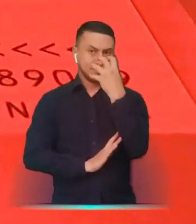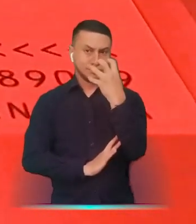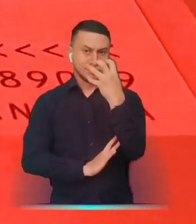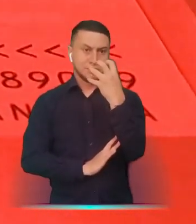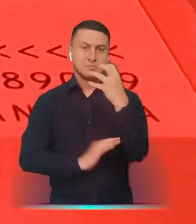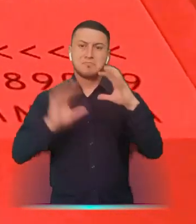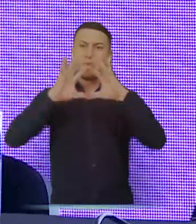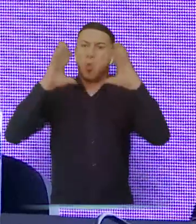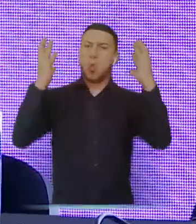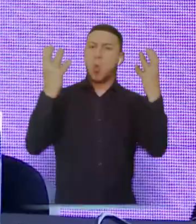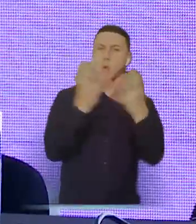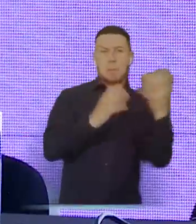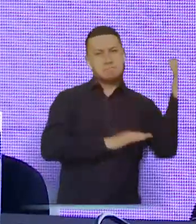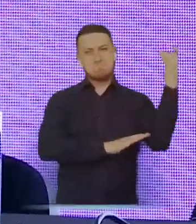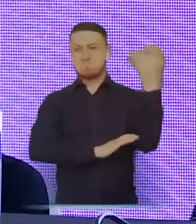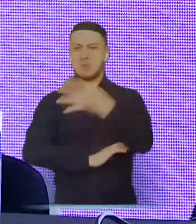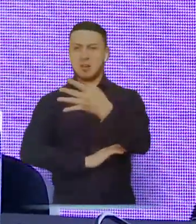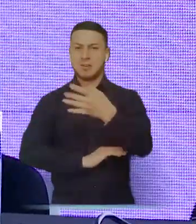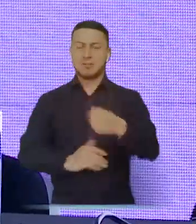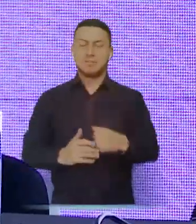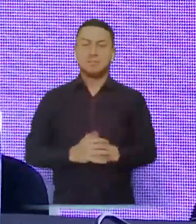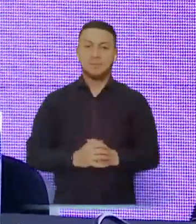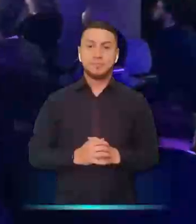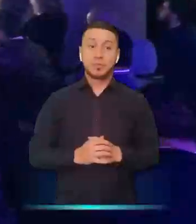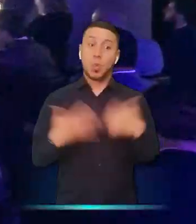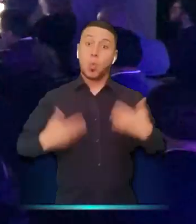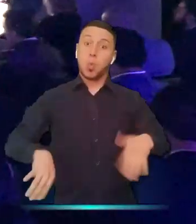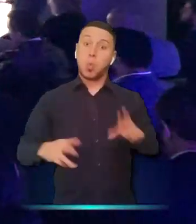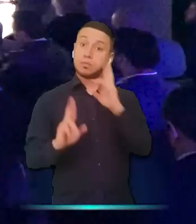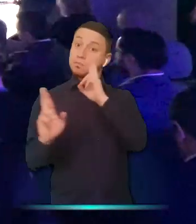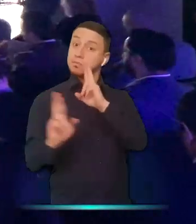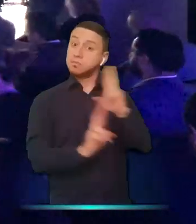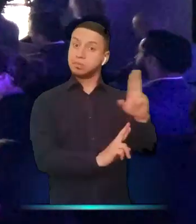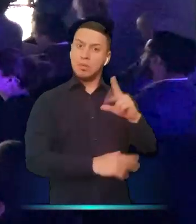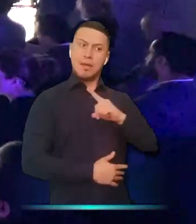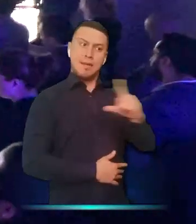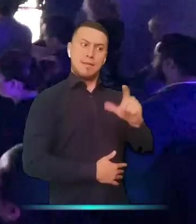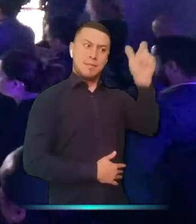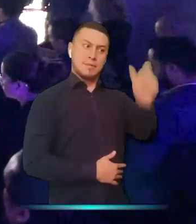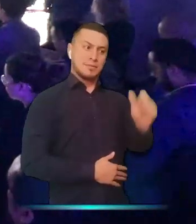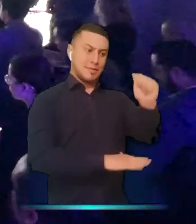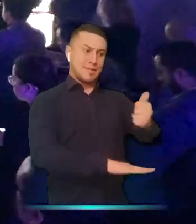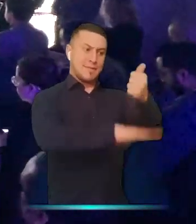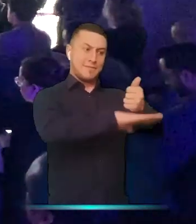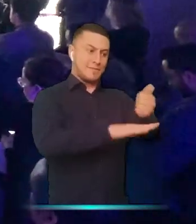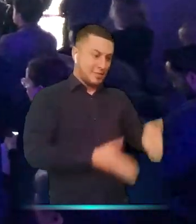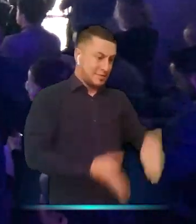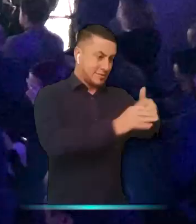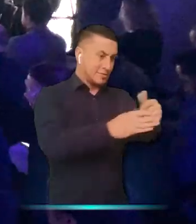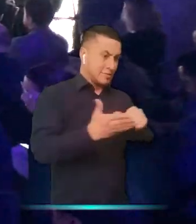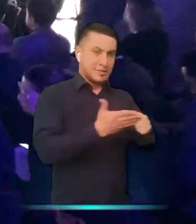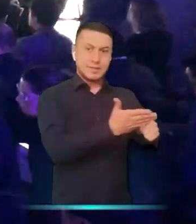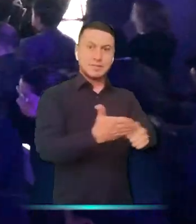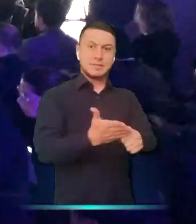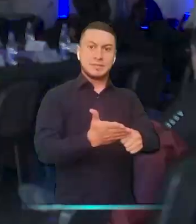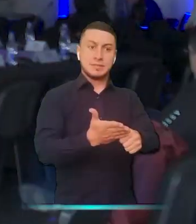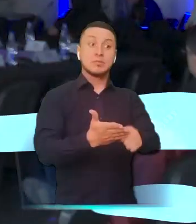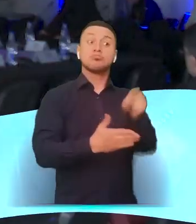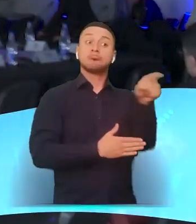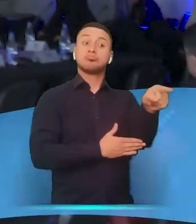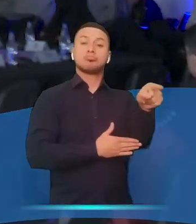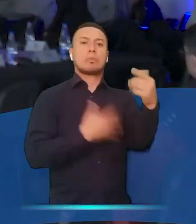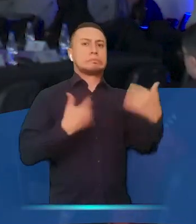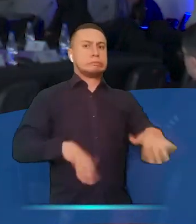en el mundo de huellas dactilares y biometría facial. Reconocer el liderazgo que está haciendo el señor registrador,